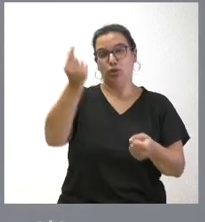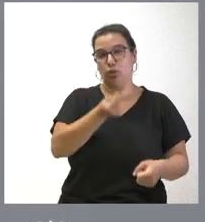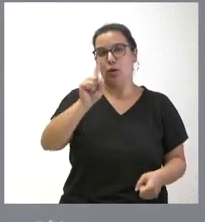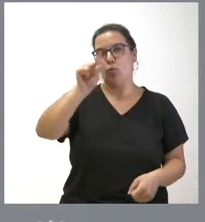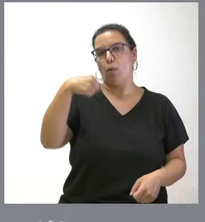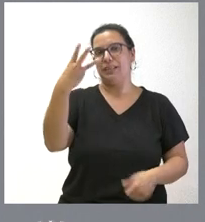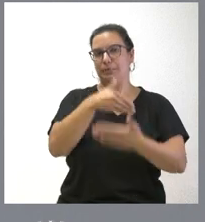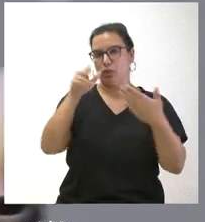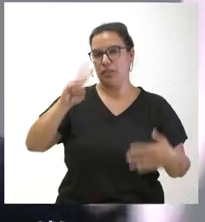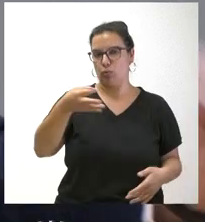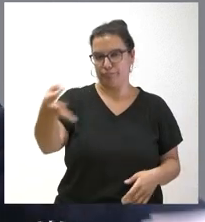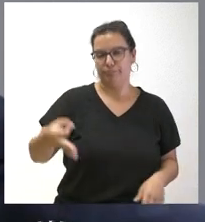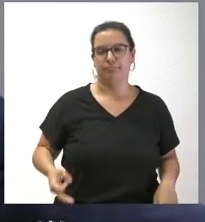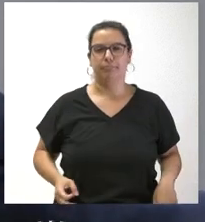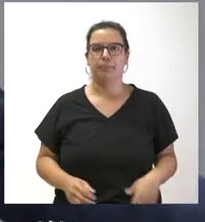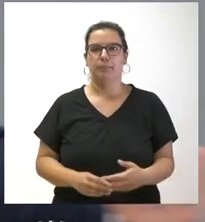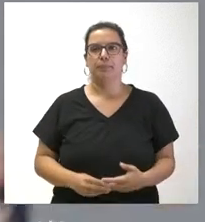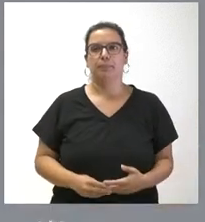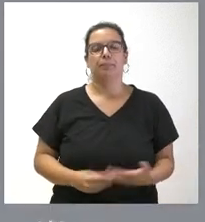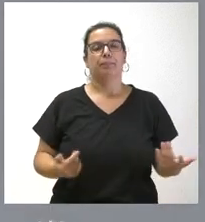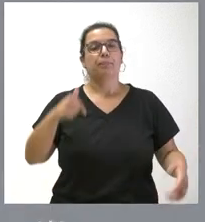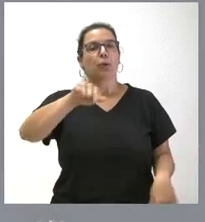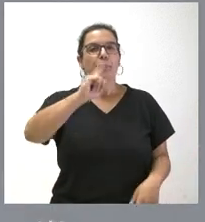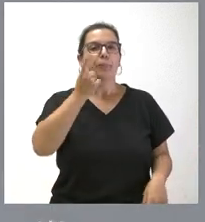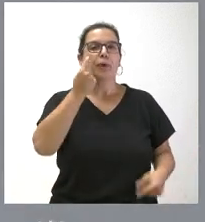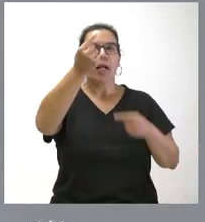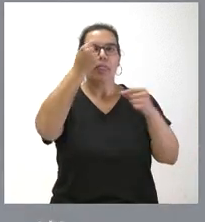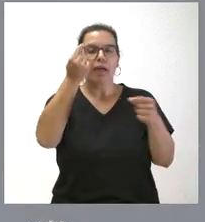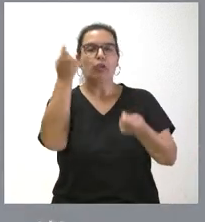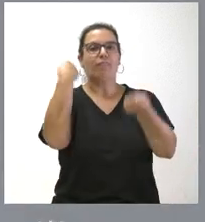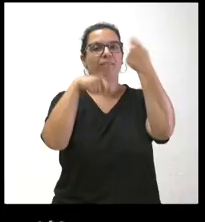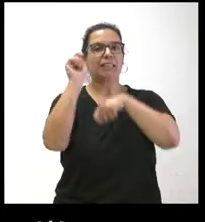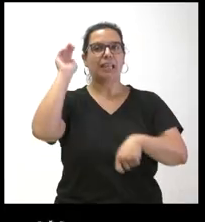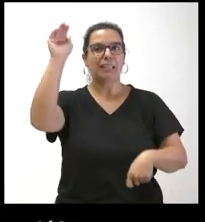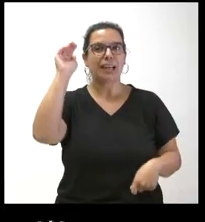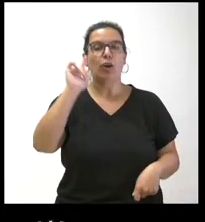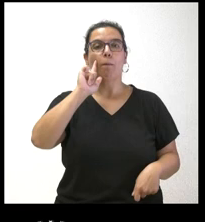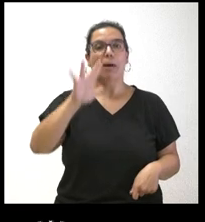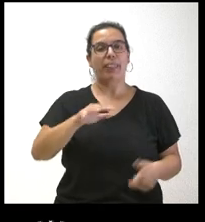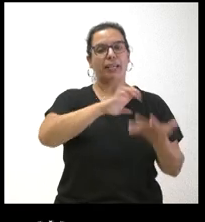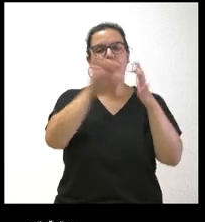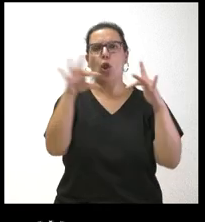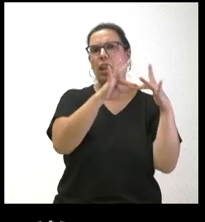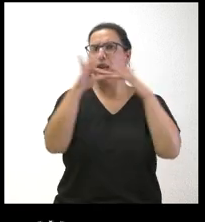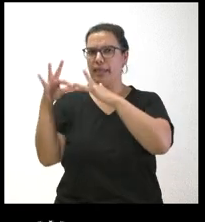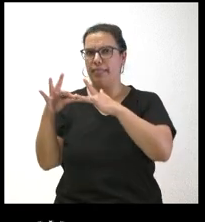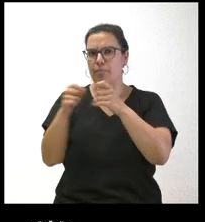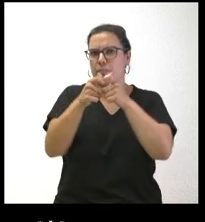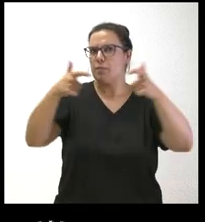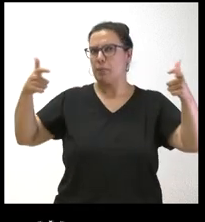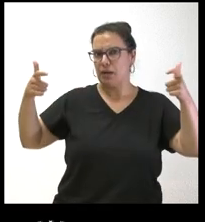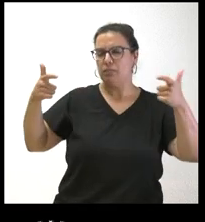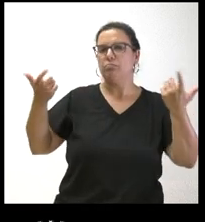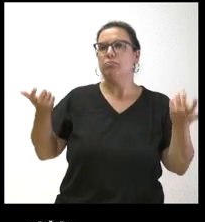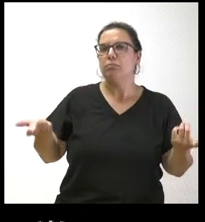1,3 millones de euros Sí hoy se ha conocido el dato de las exportaciones Parece ser que castillón lidera el incremento de las exportaciones